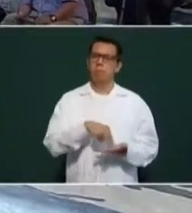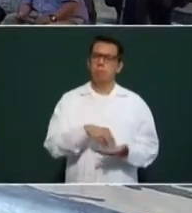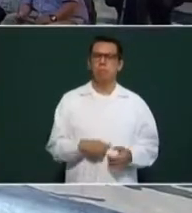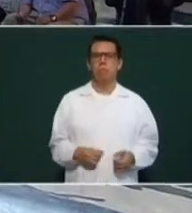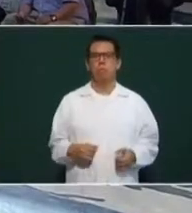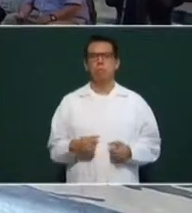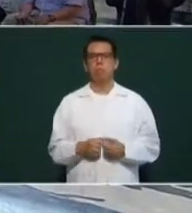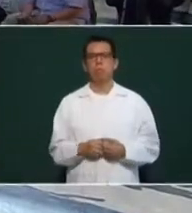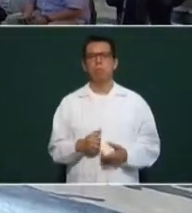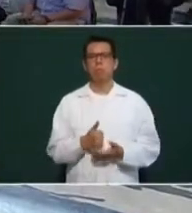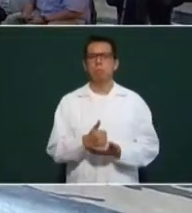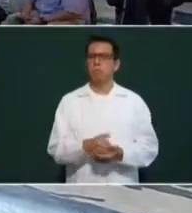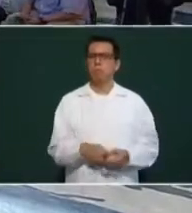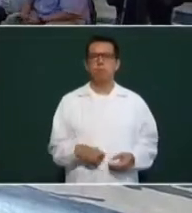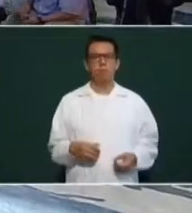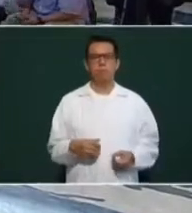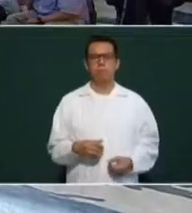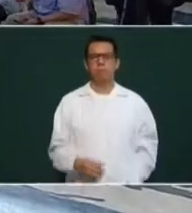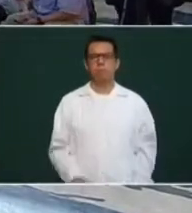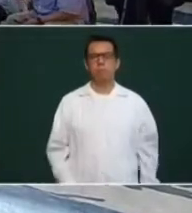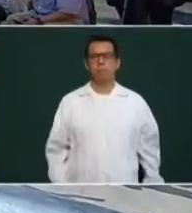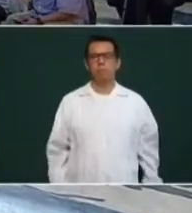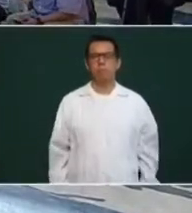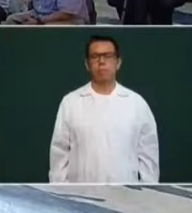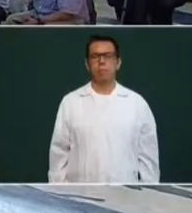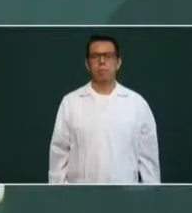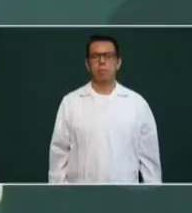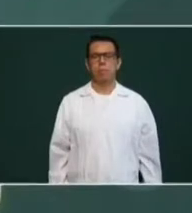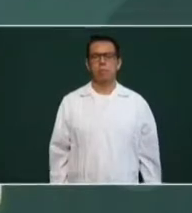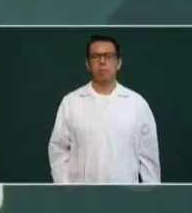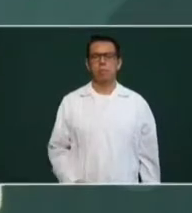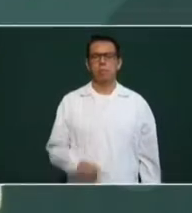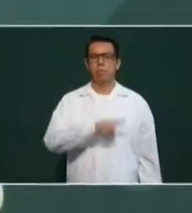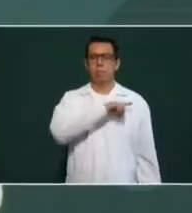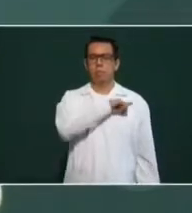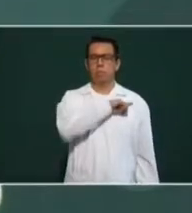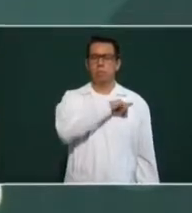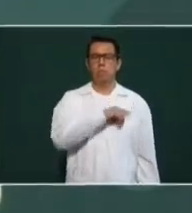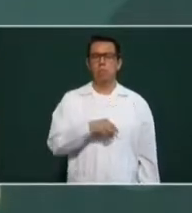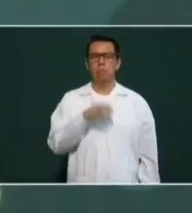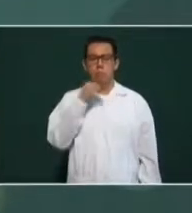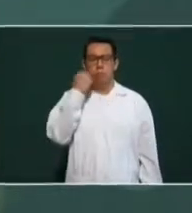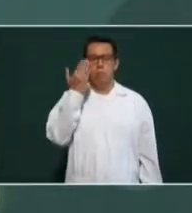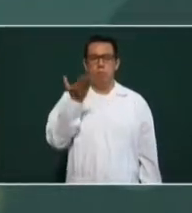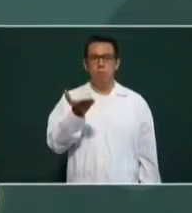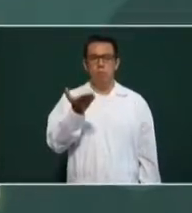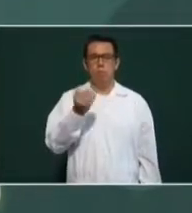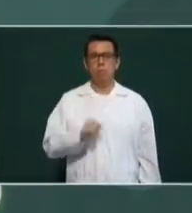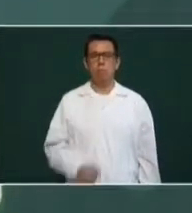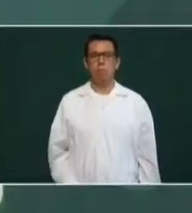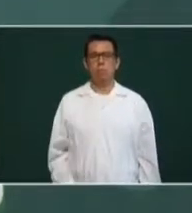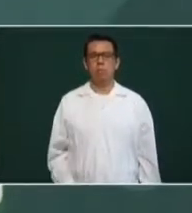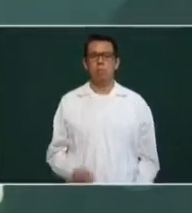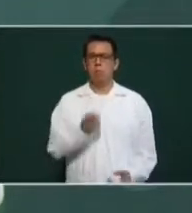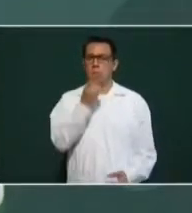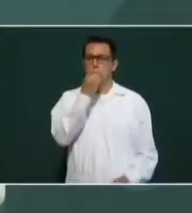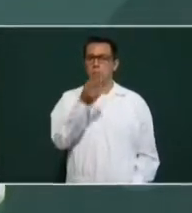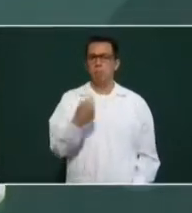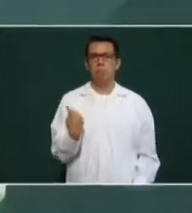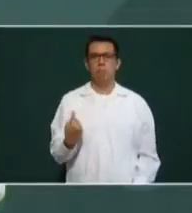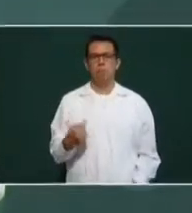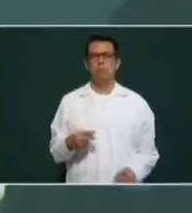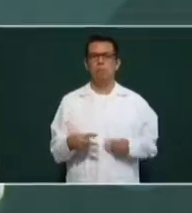también en otras partes solo quiero decir que